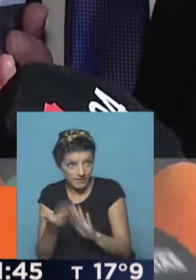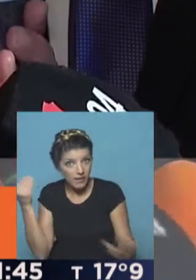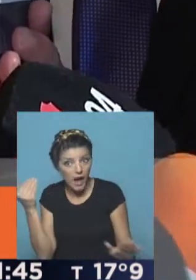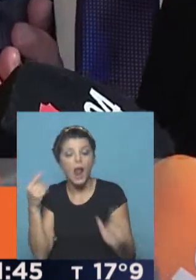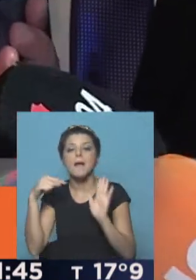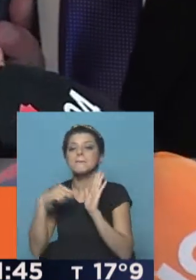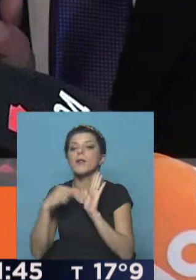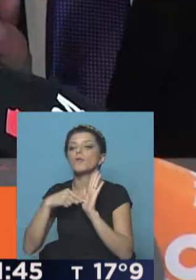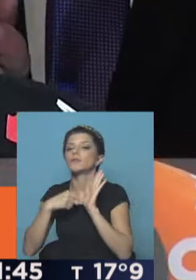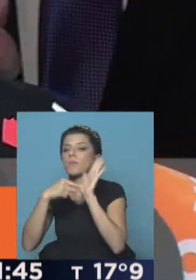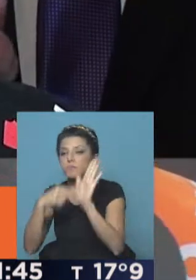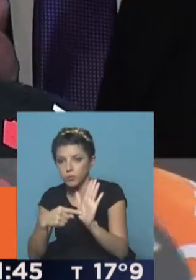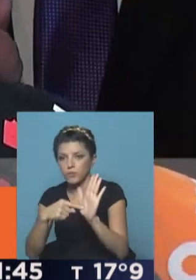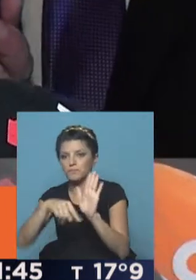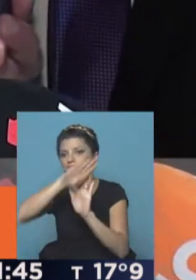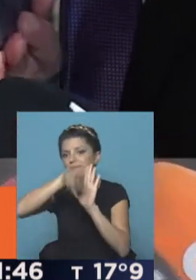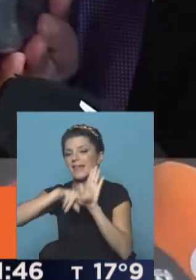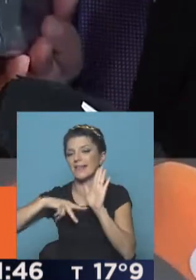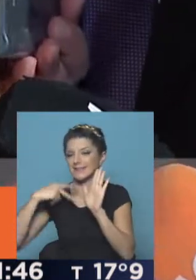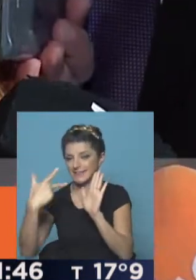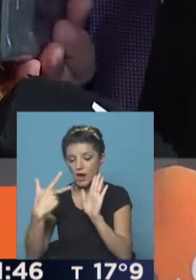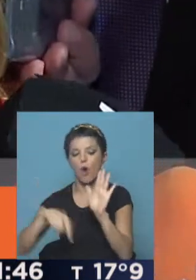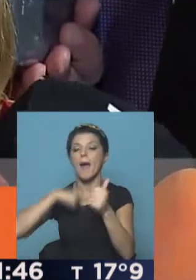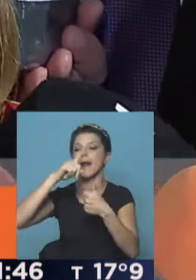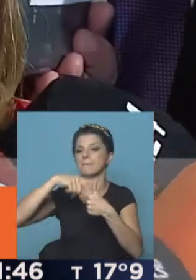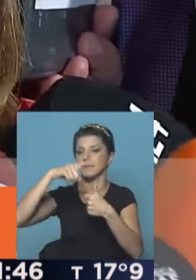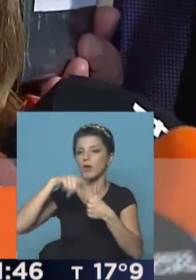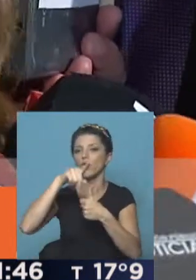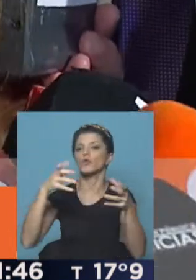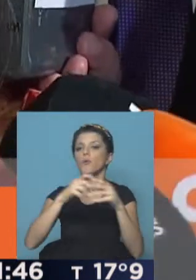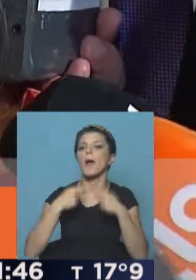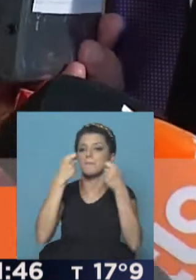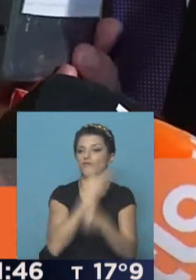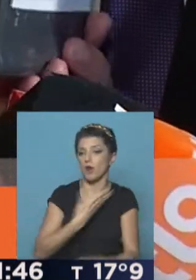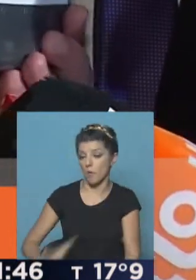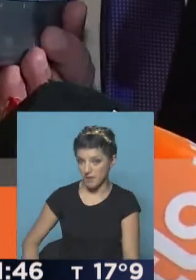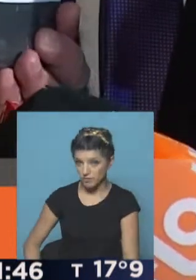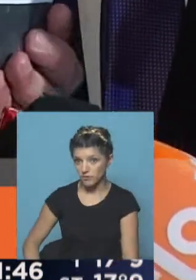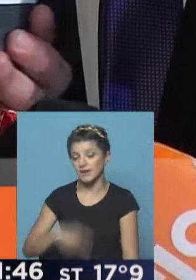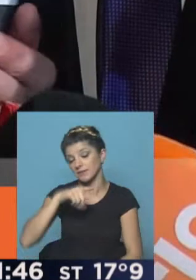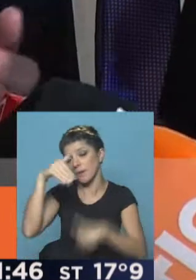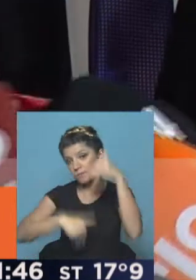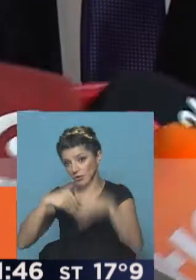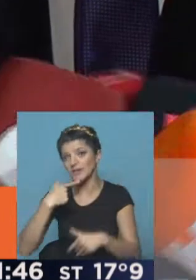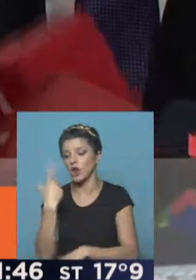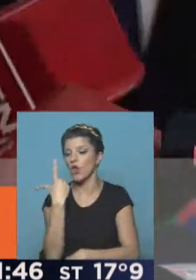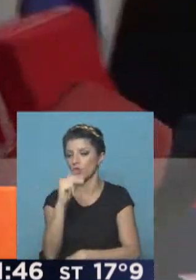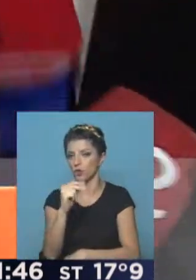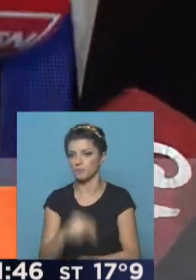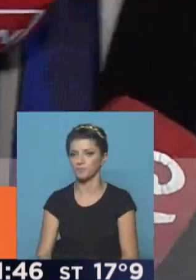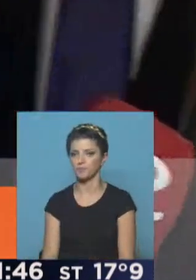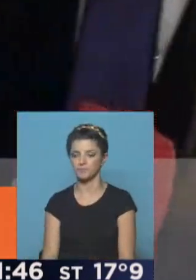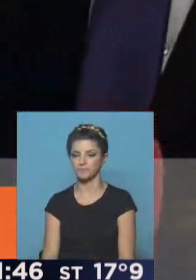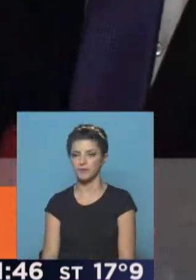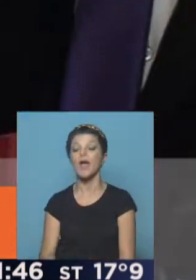nuestro dictamen estaba en tercer lugar. El primer dictamen era el del oficialismo, que es el que se votó y salió negativo.